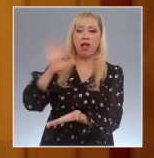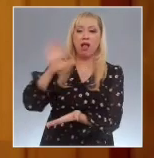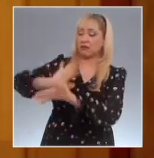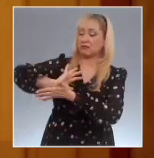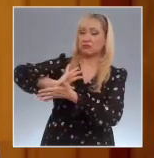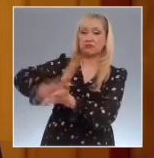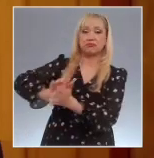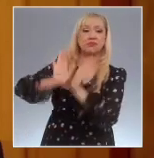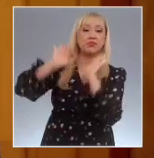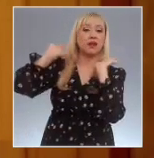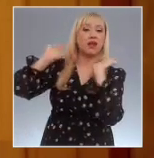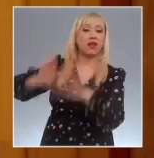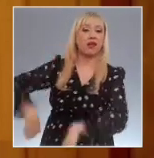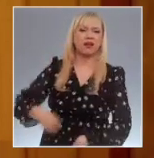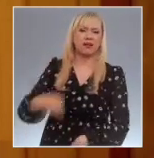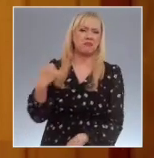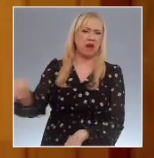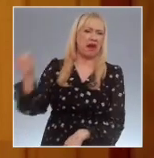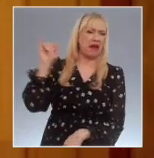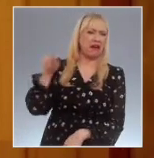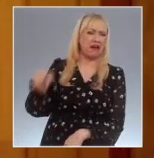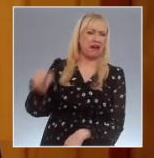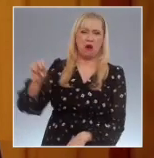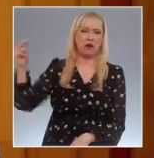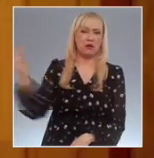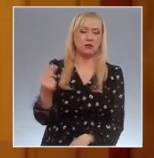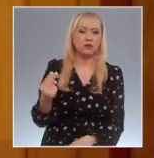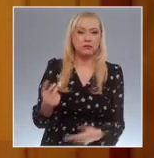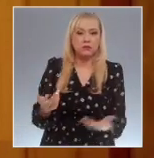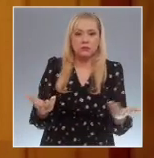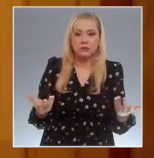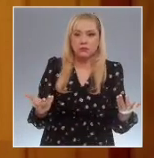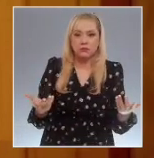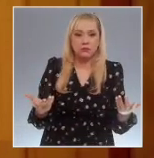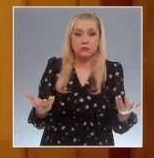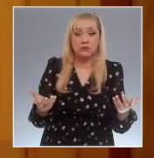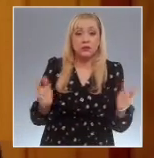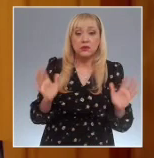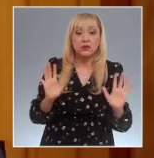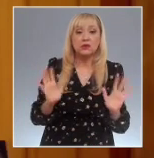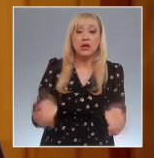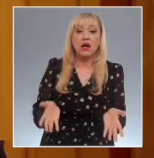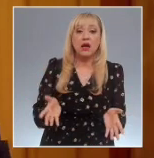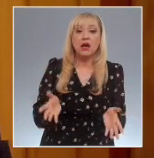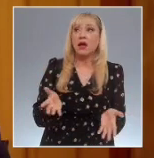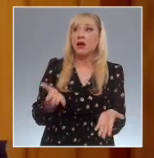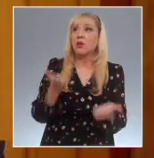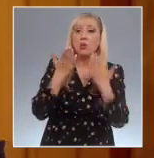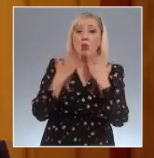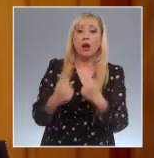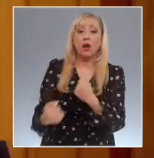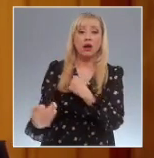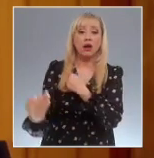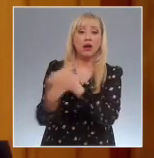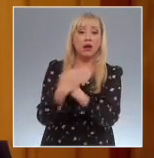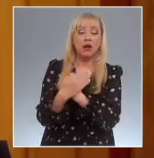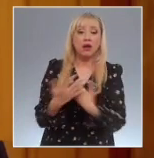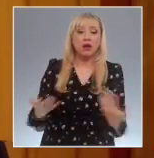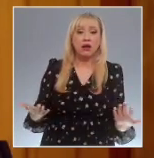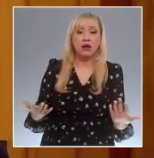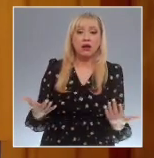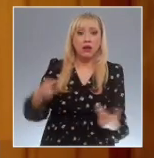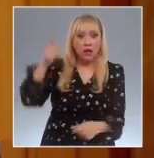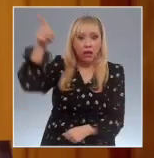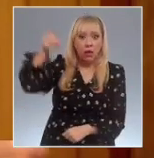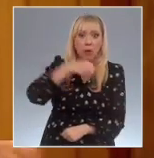enrarecen y ya no somos tutelados como quisiéramos serlo por quien debe tutelarnos, que